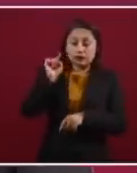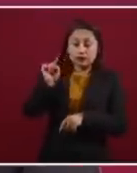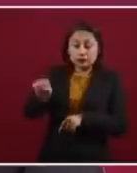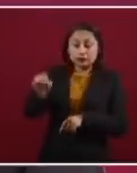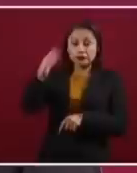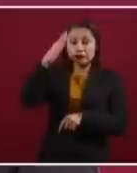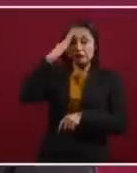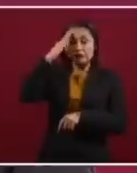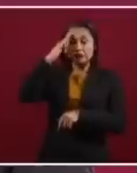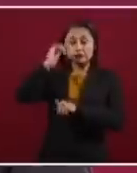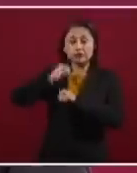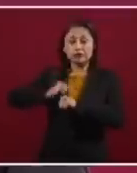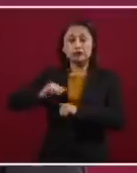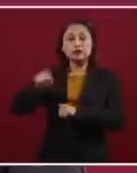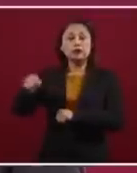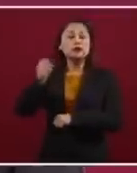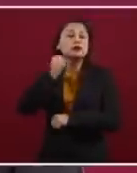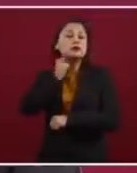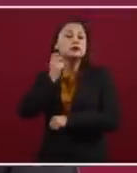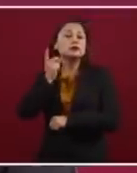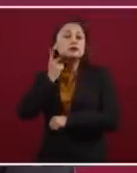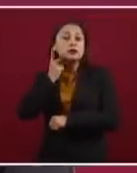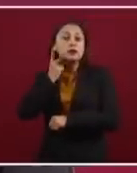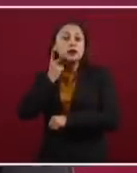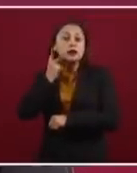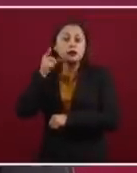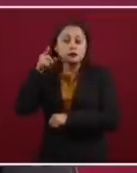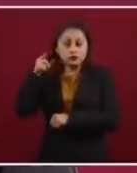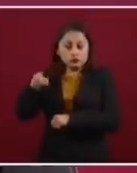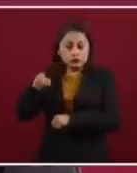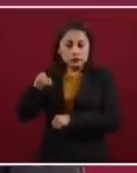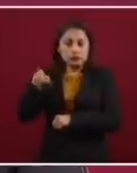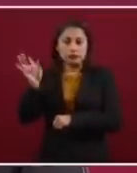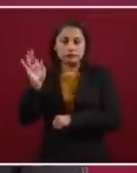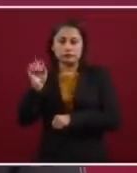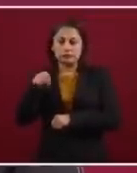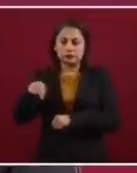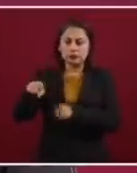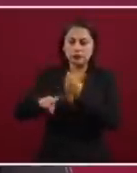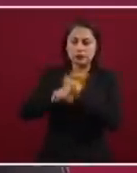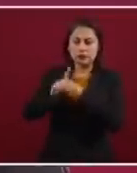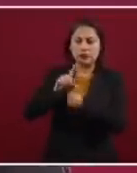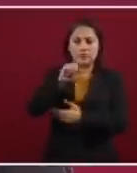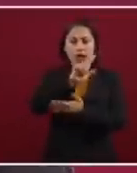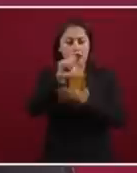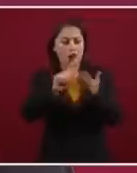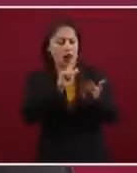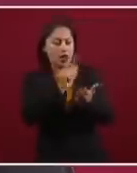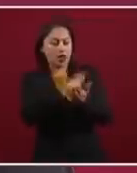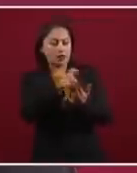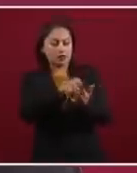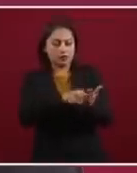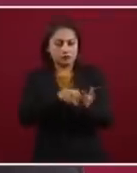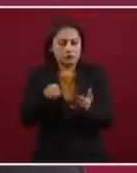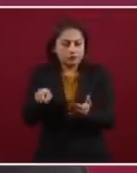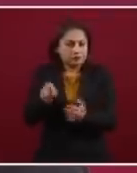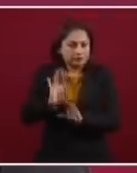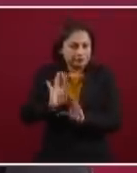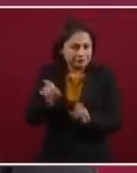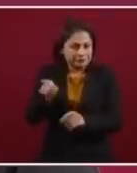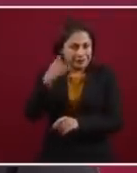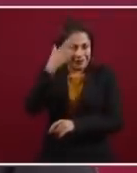requiere una modificación legal él tiene la facultad para